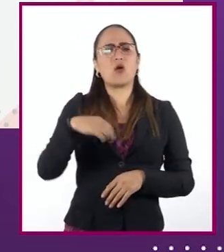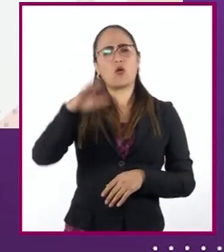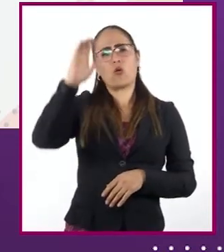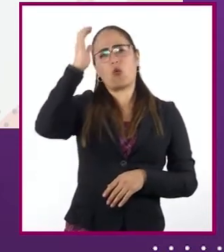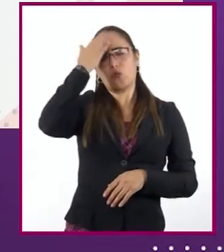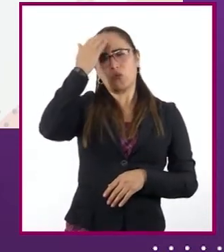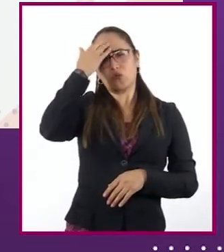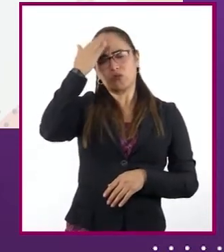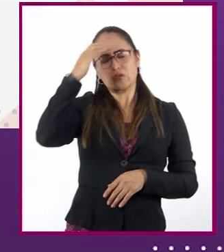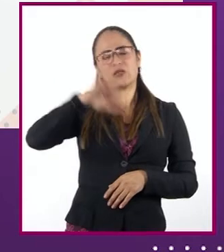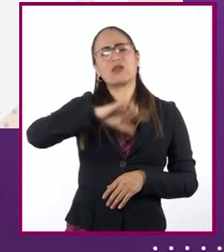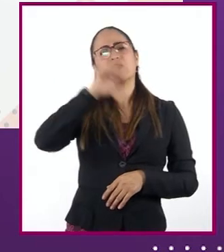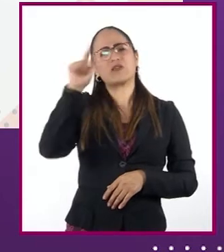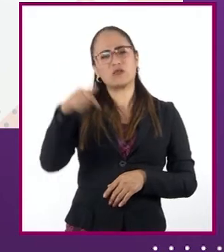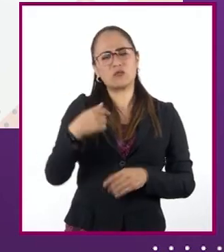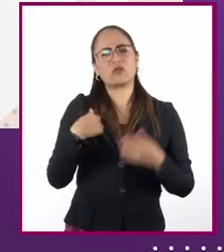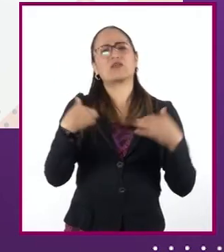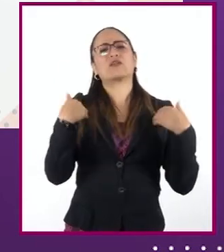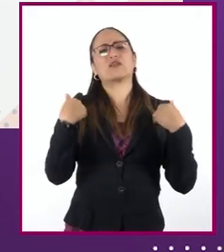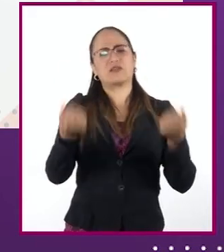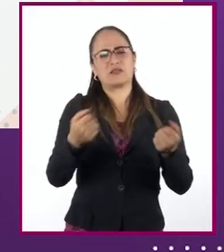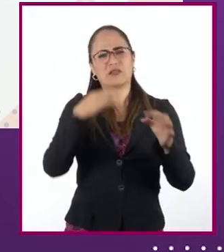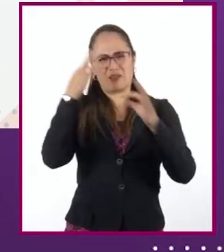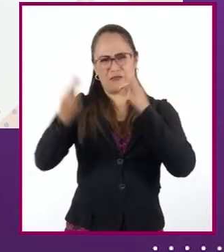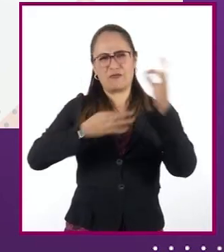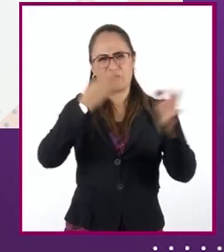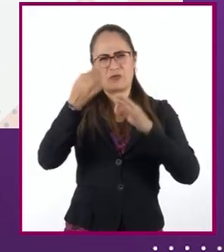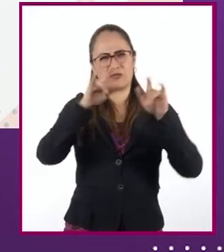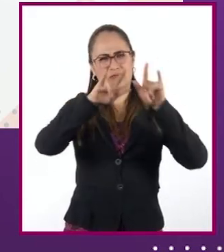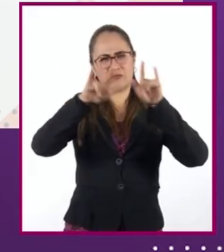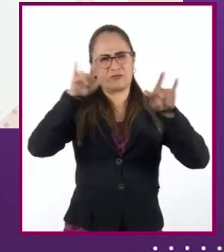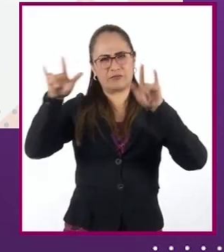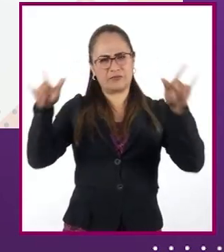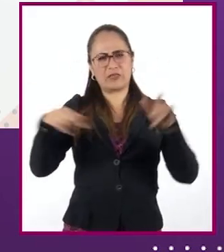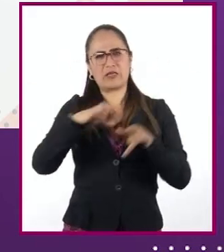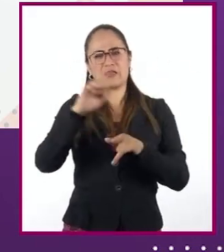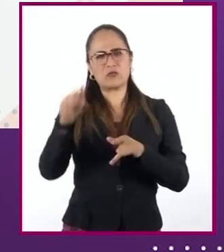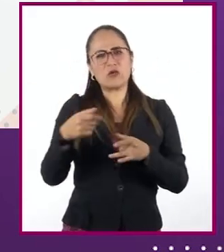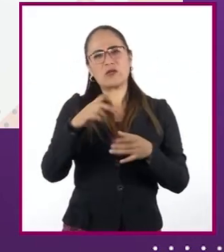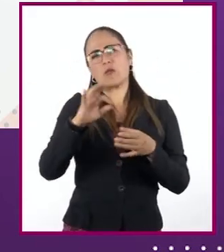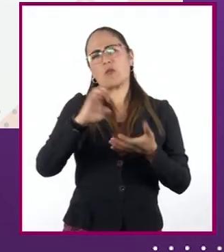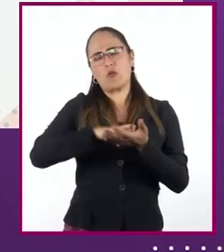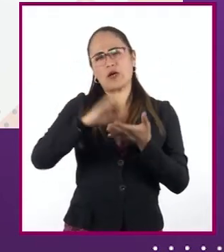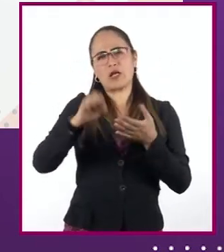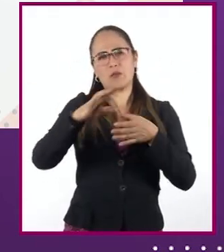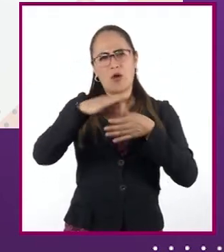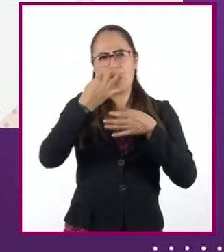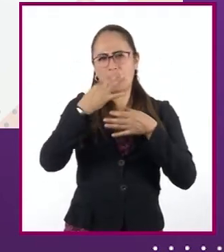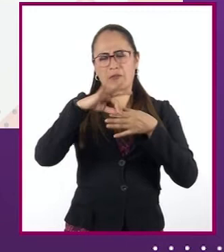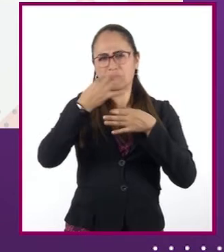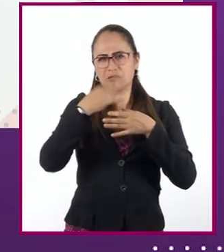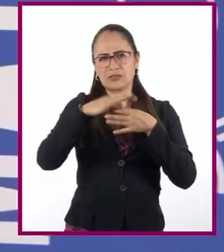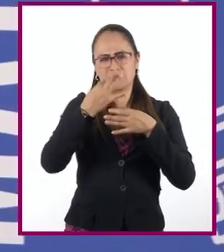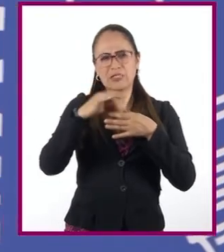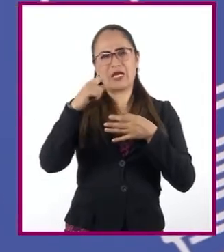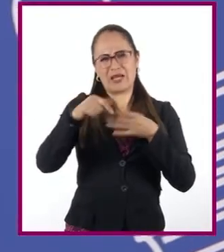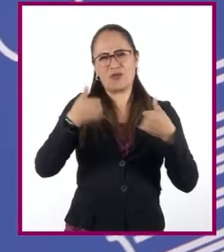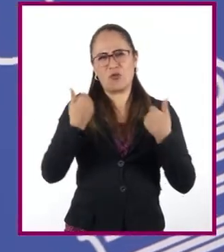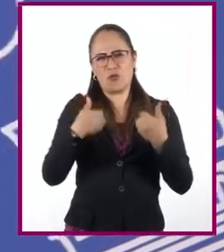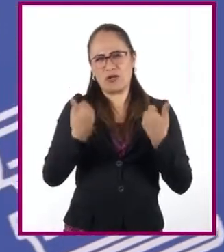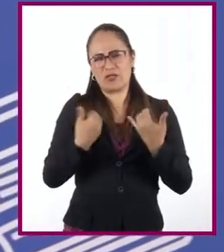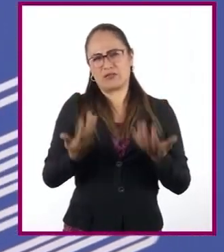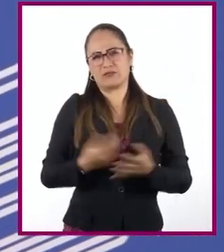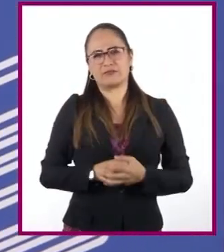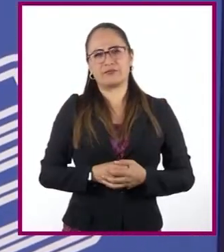los efectos de la publicidad, elaboramos una encuesta sobre el consumo de papas fritas en los adolescentes. Como